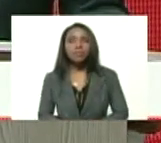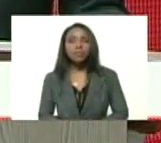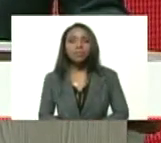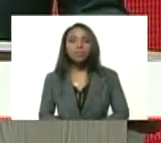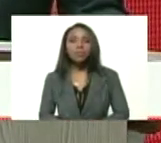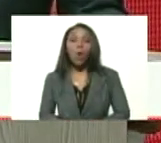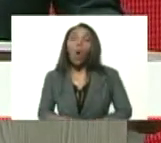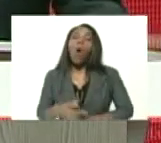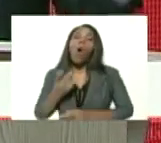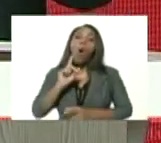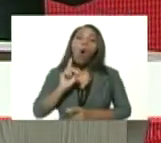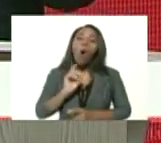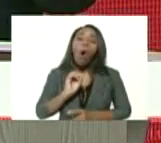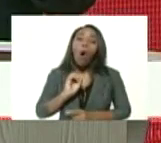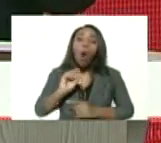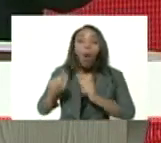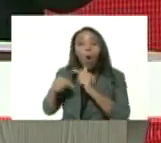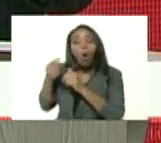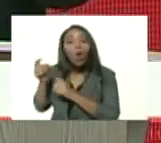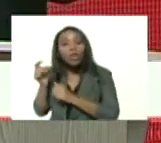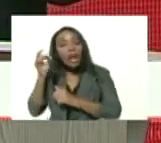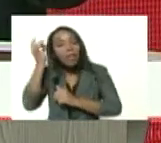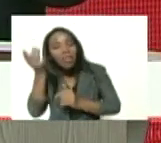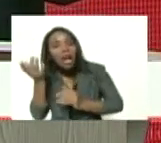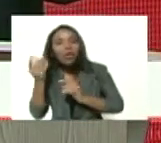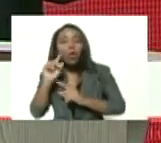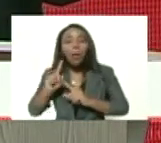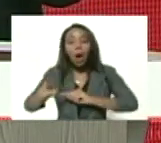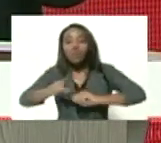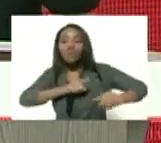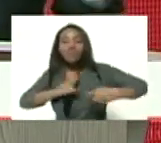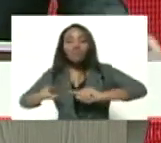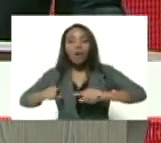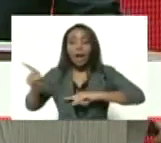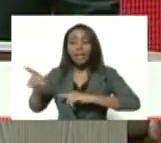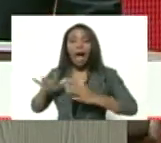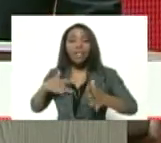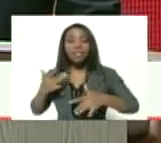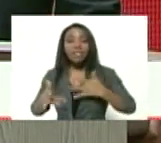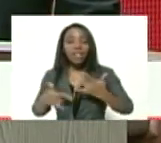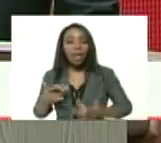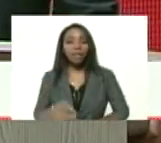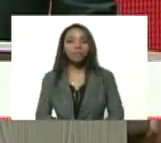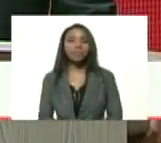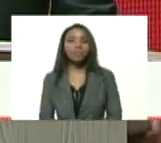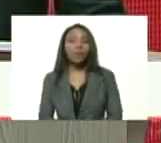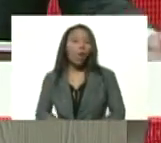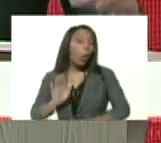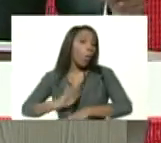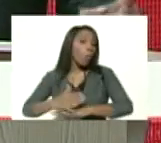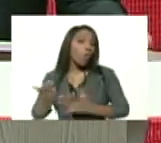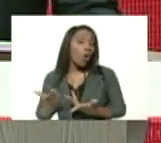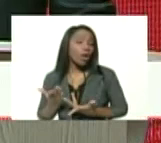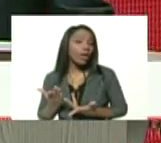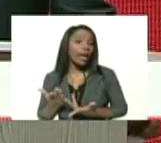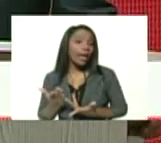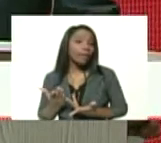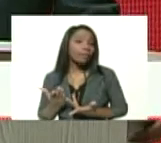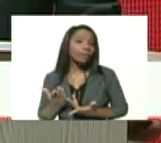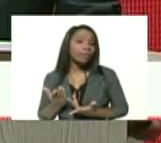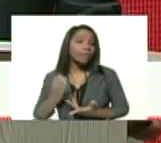o por el contrario, esa reunión fue para coordinar todos estos eventos. Porque Alcalá Cordones,